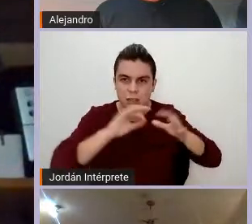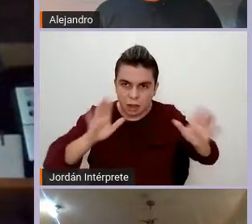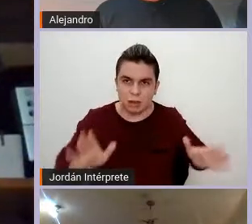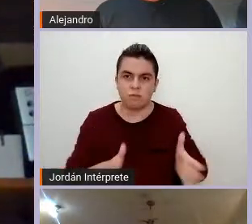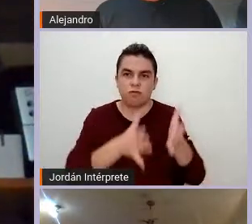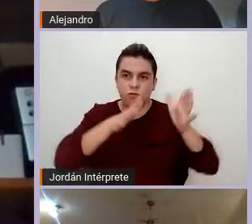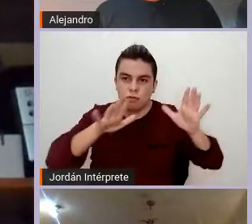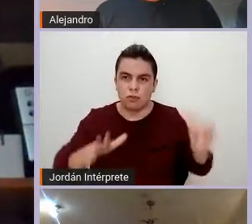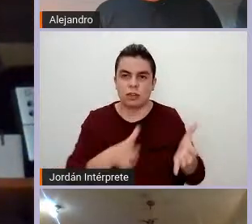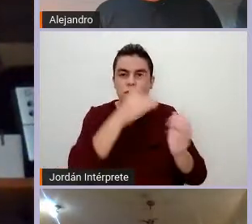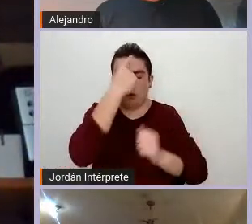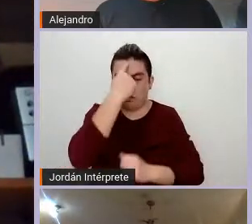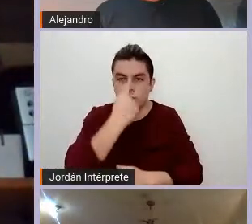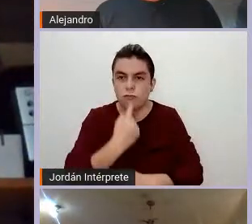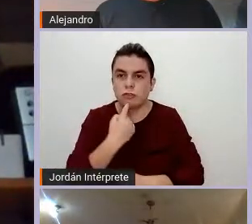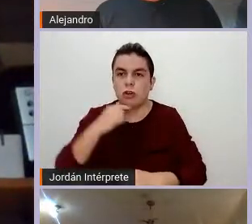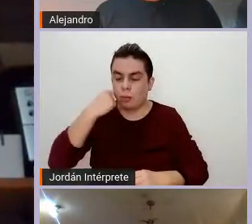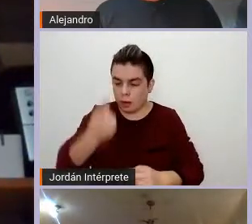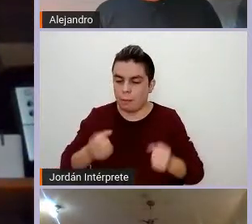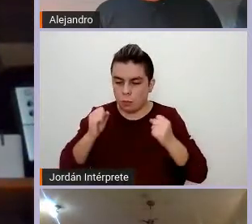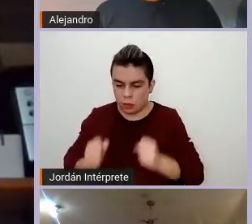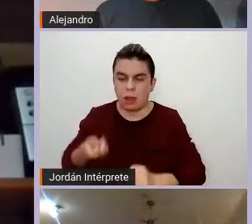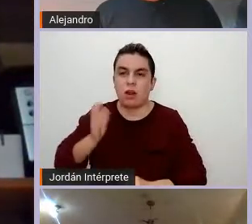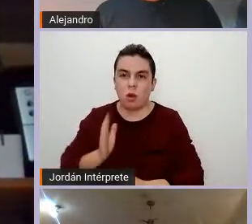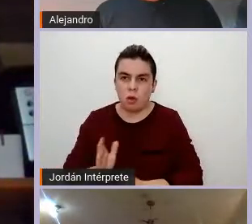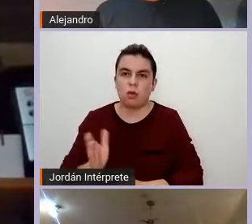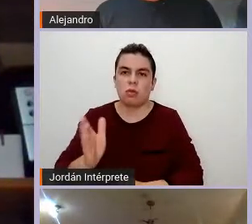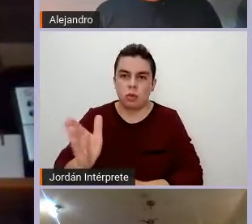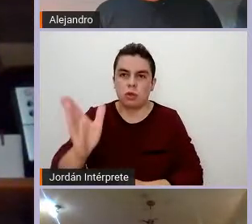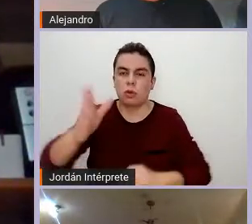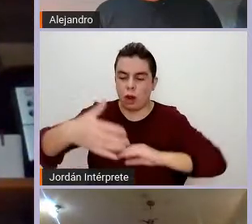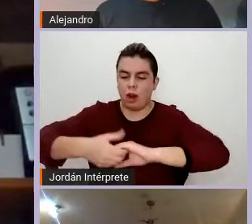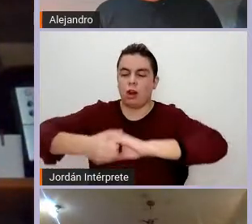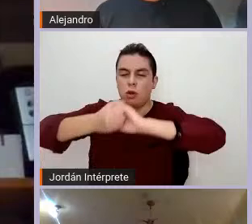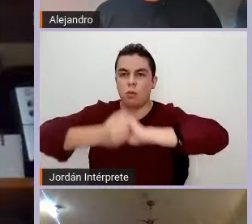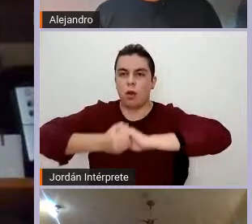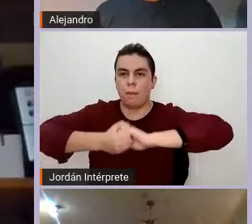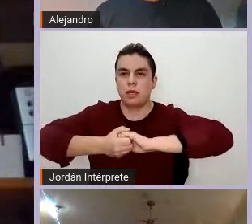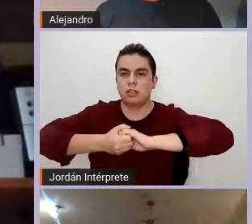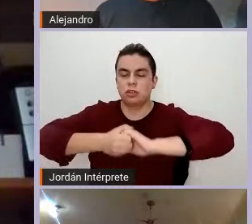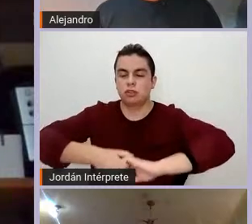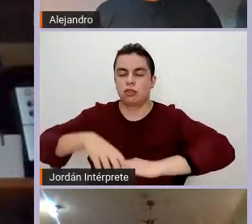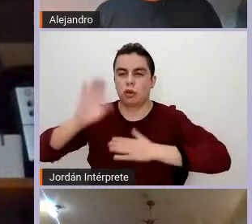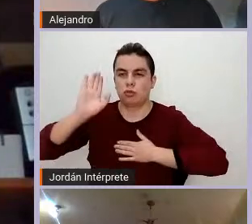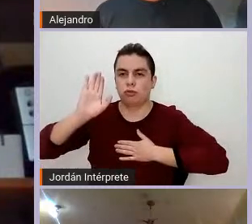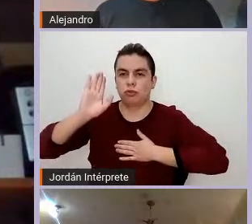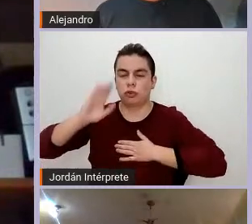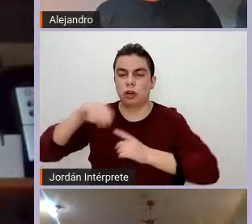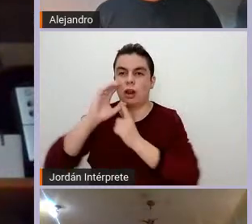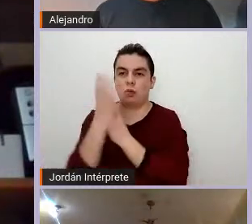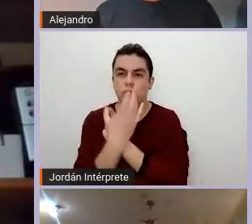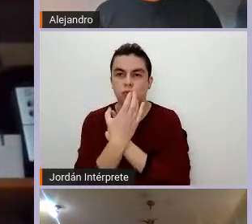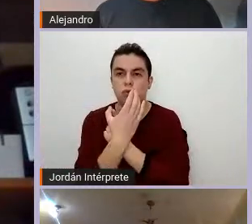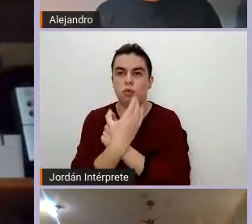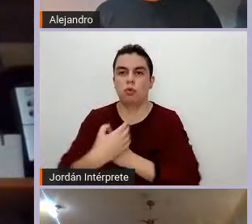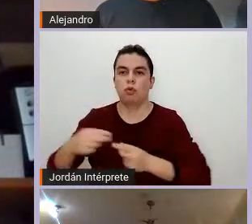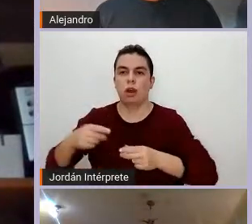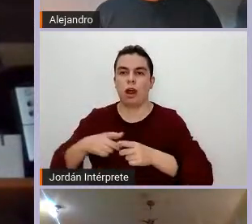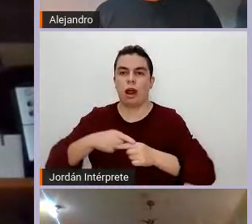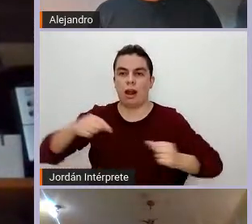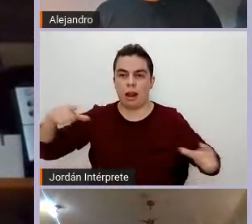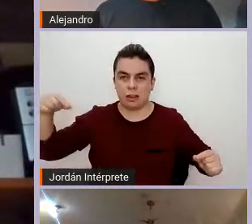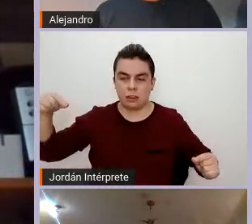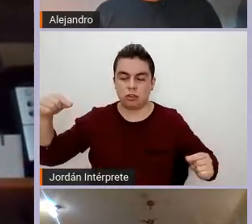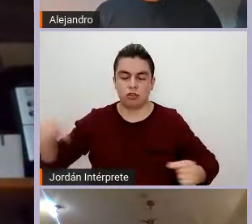ha realizado por mantener vigente y activo su compromiso con la cultura nacional. Es algo que yo personalmente quiero destacar. Y dado